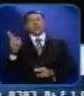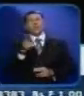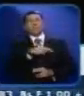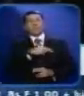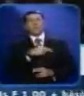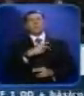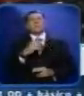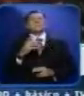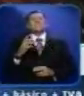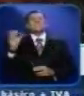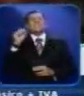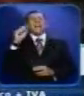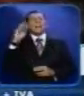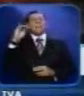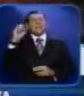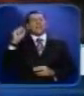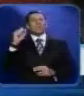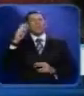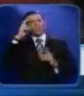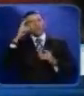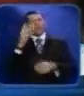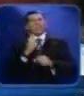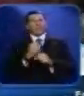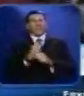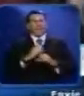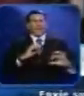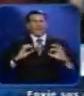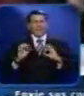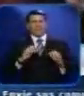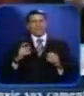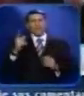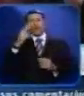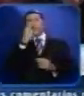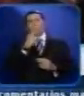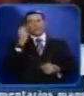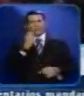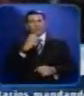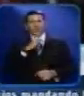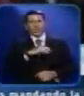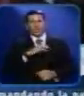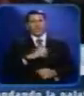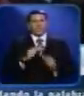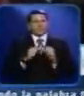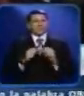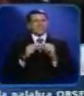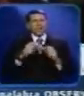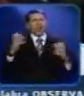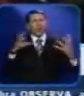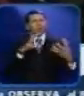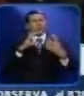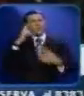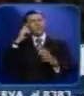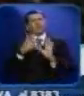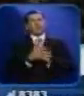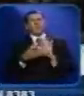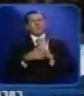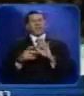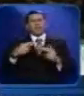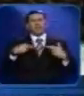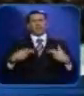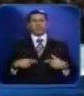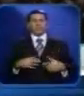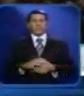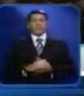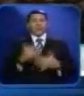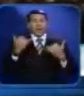el premio Sarmiento en aval a su trayectoria artística, su compromiso social y su constante lucha en materia de derechos humanos. En la